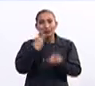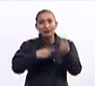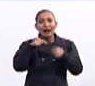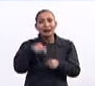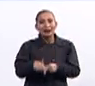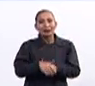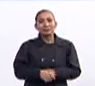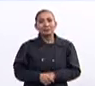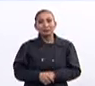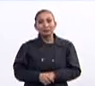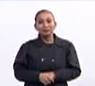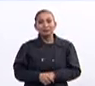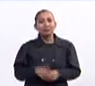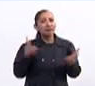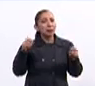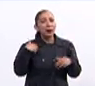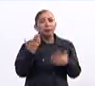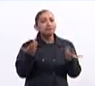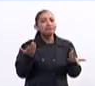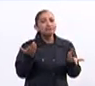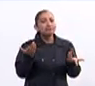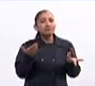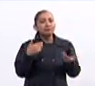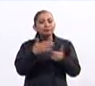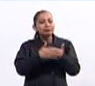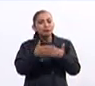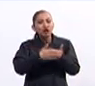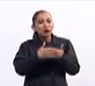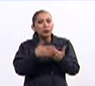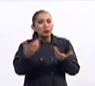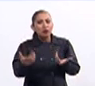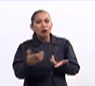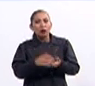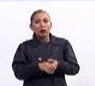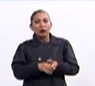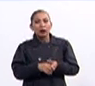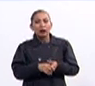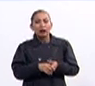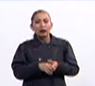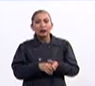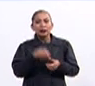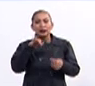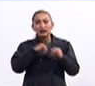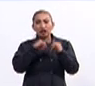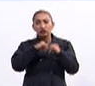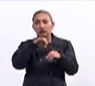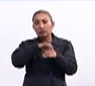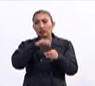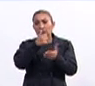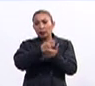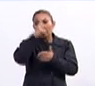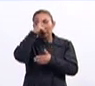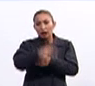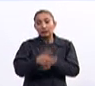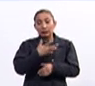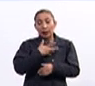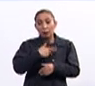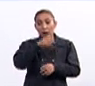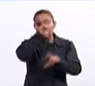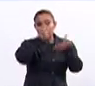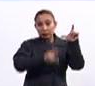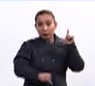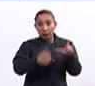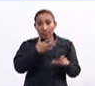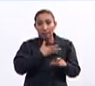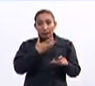estar con nosotros. ¿Qué temas vienen de la agenda del Instituto Electoral de la Ciudad de México? Pues tenemos, a nivel